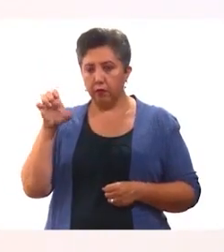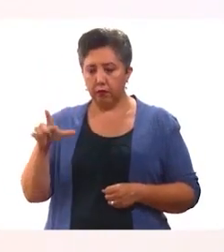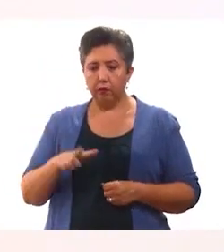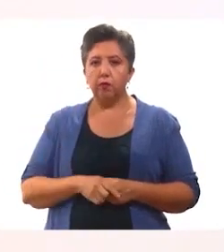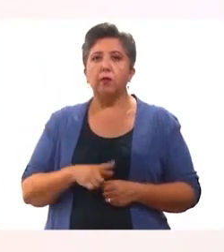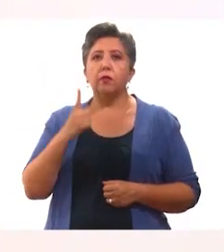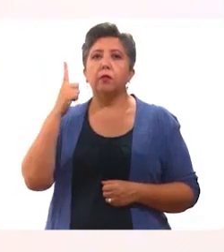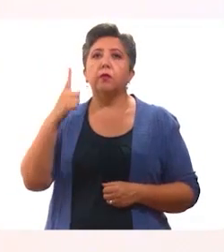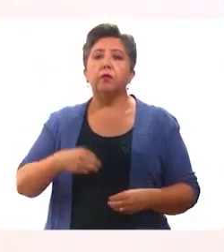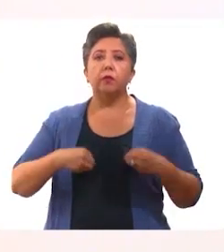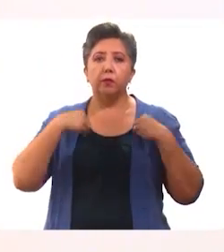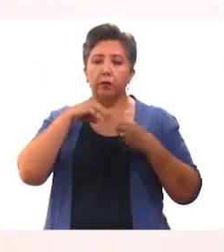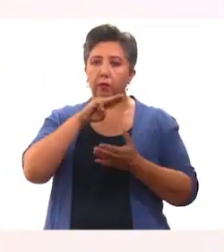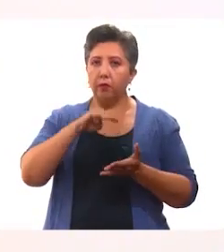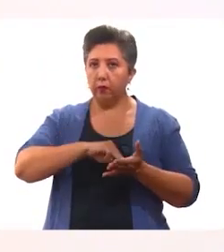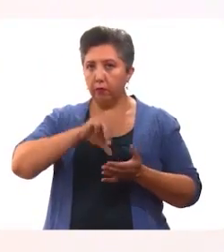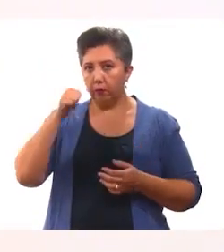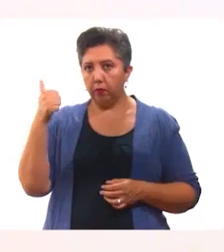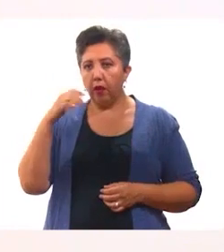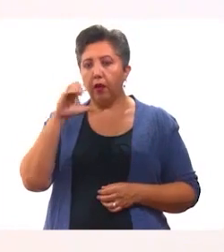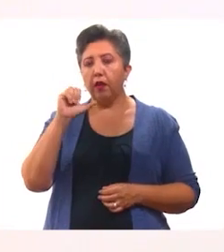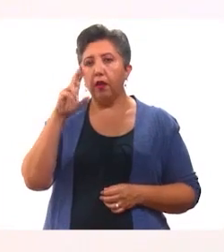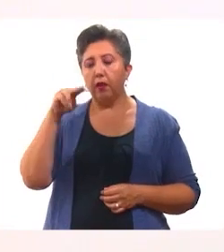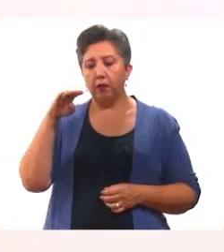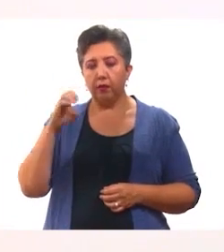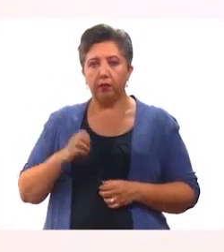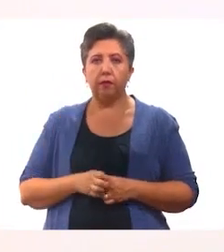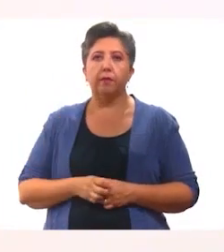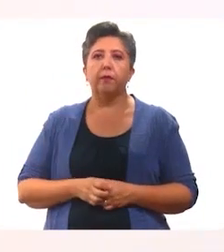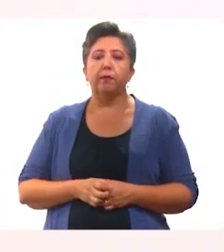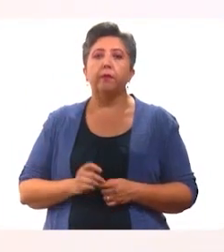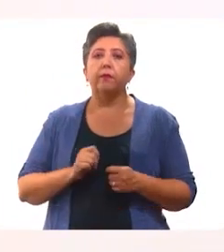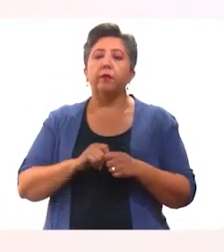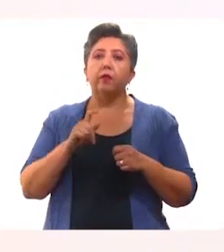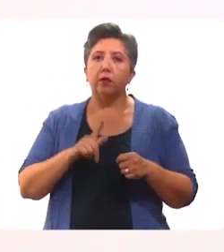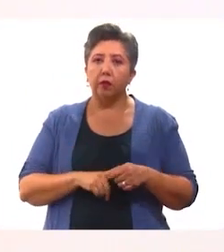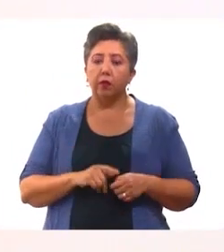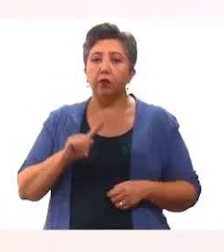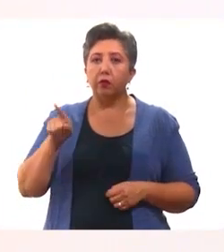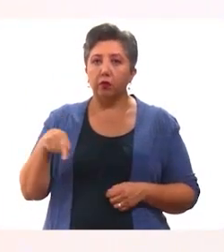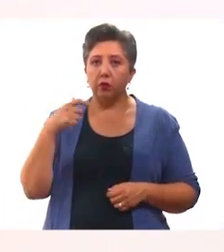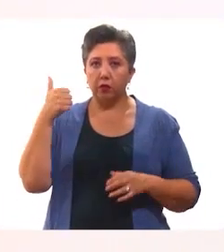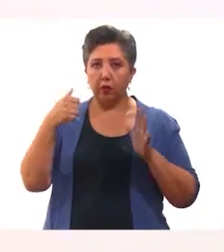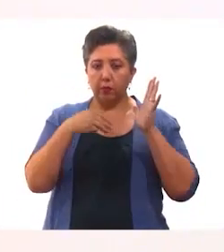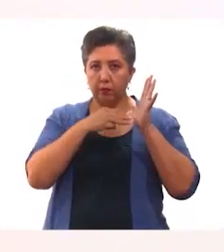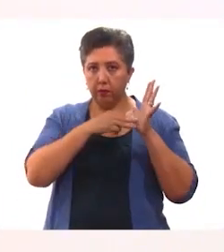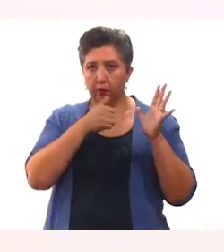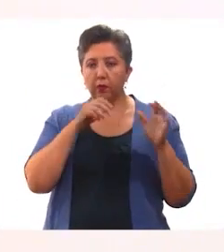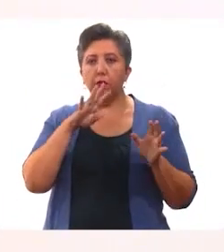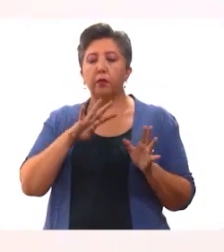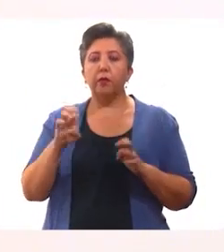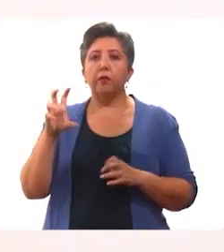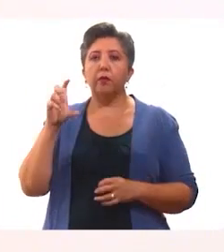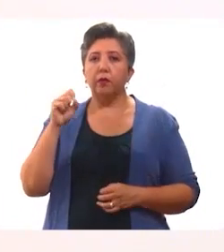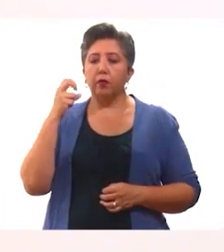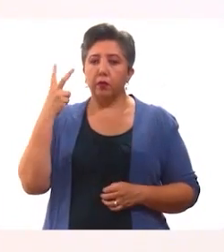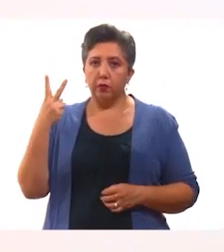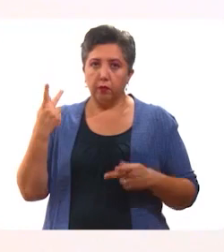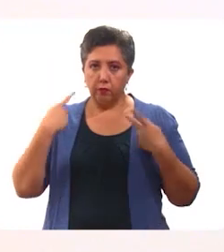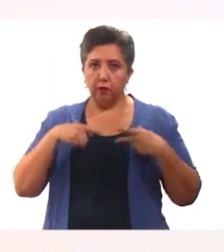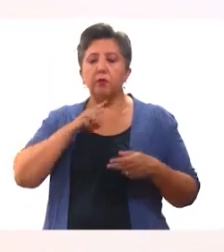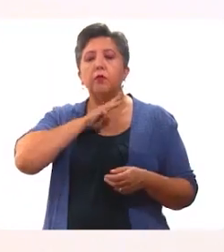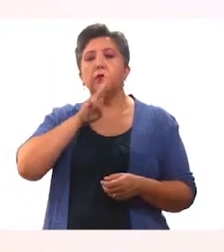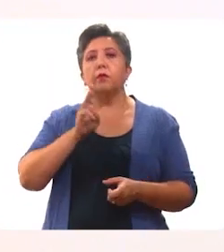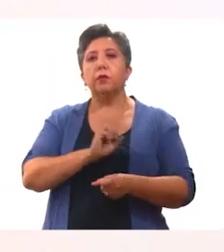crónica. Uno residía en Mérida y uno en Acanqué. En total, son 6.922 las personas